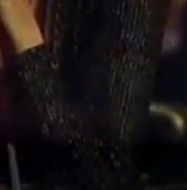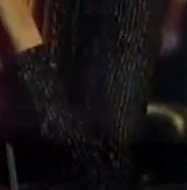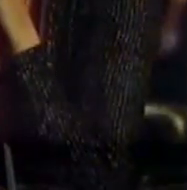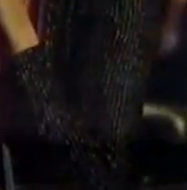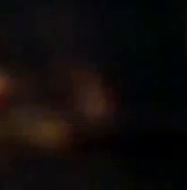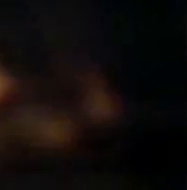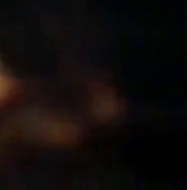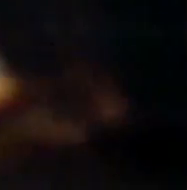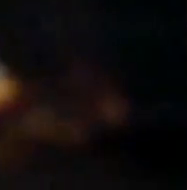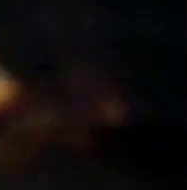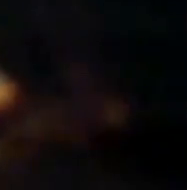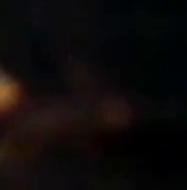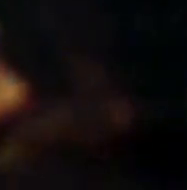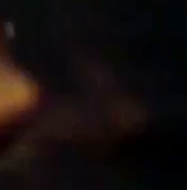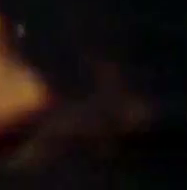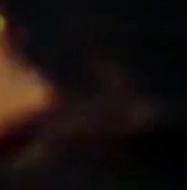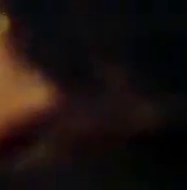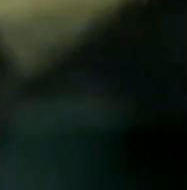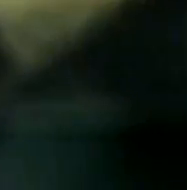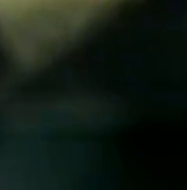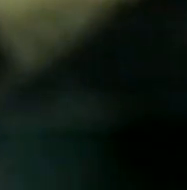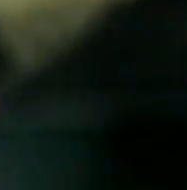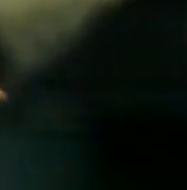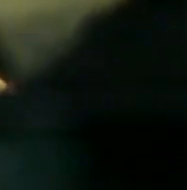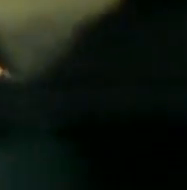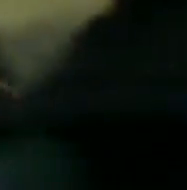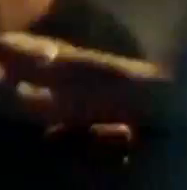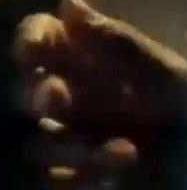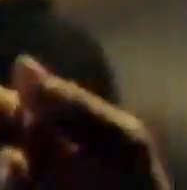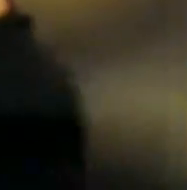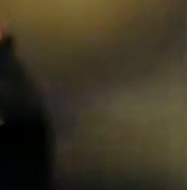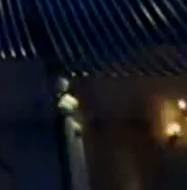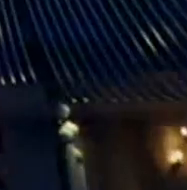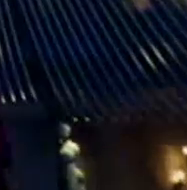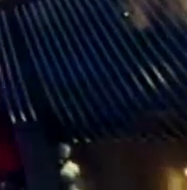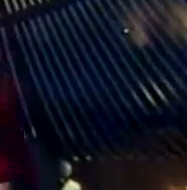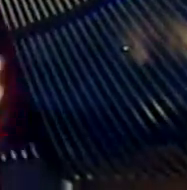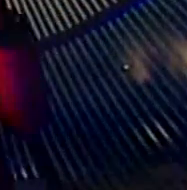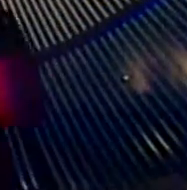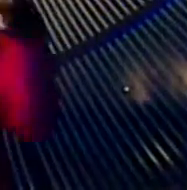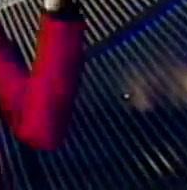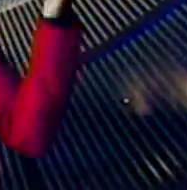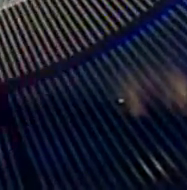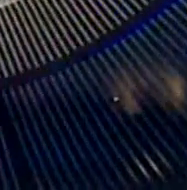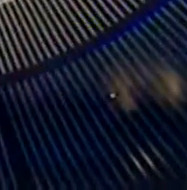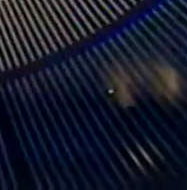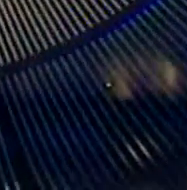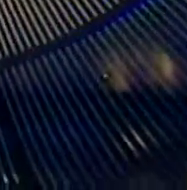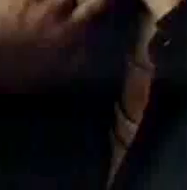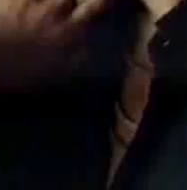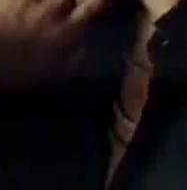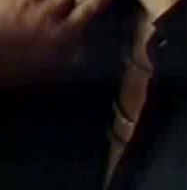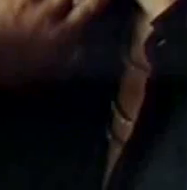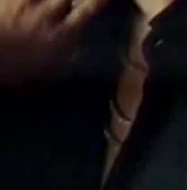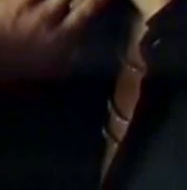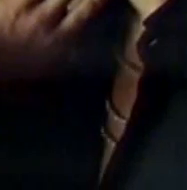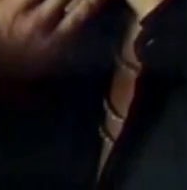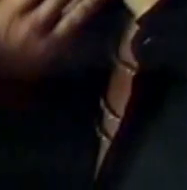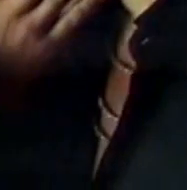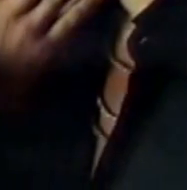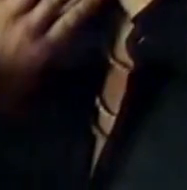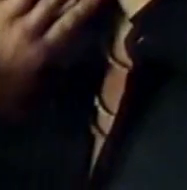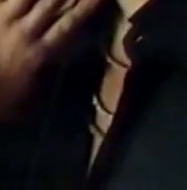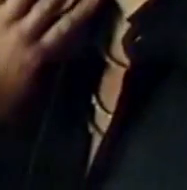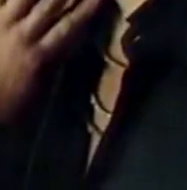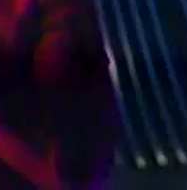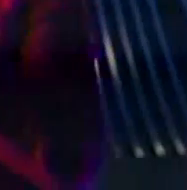No me importa un carajo porque sé que volverás. Y si con otro pasas el rato, vamos